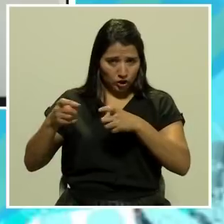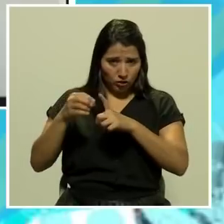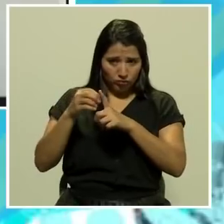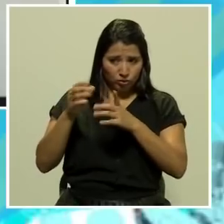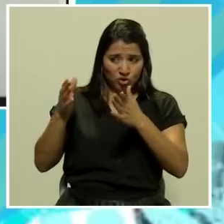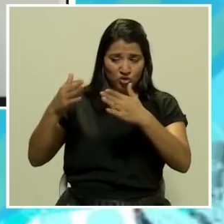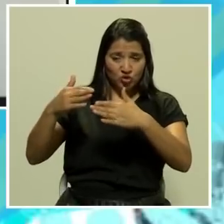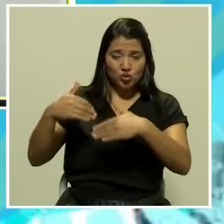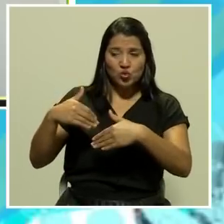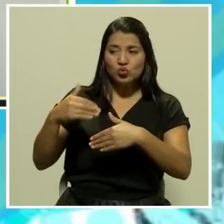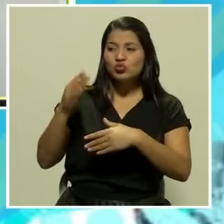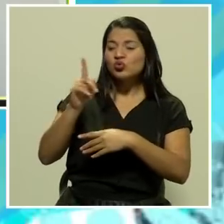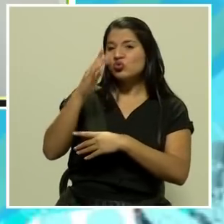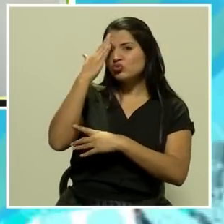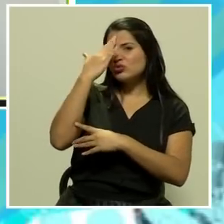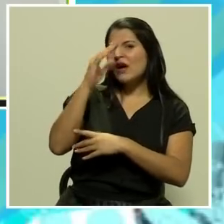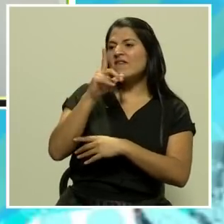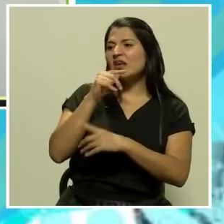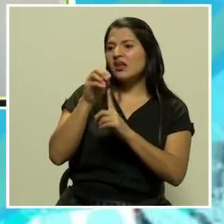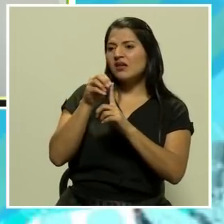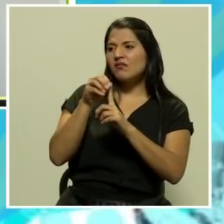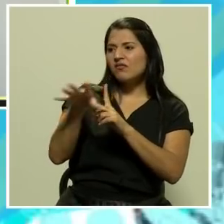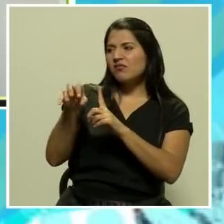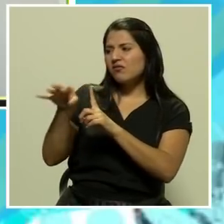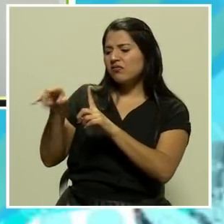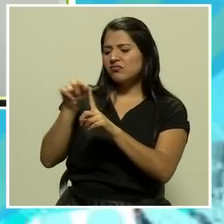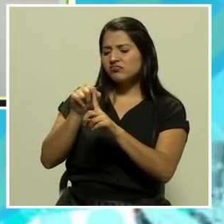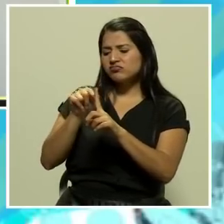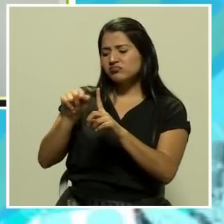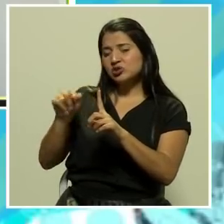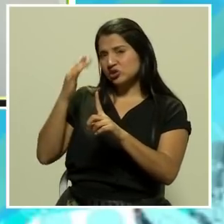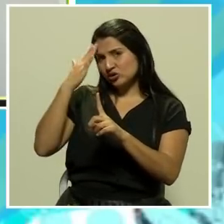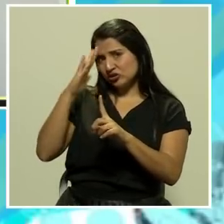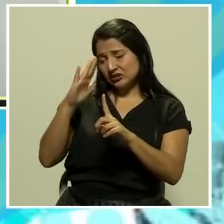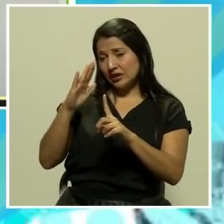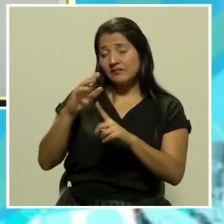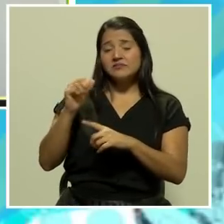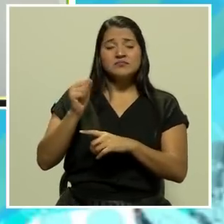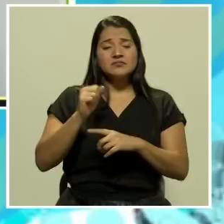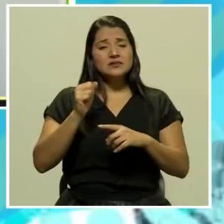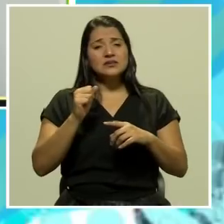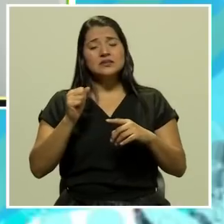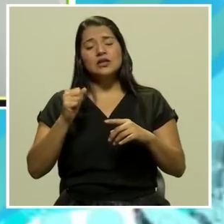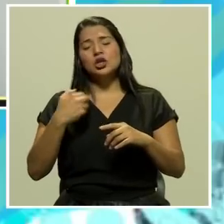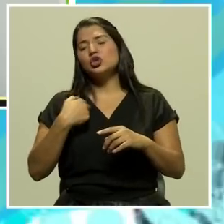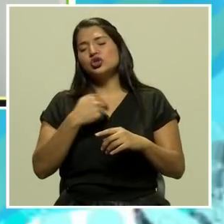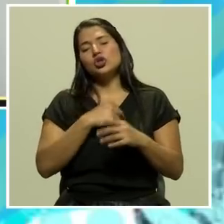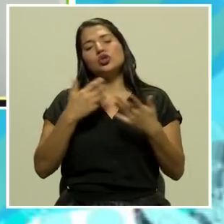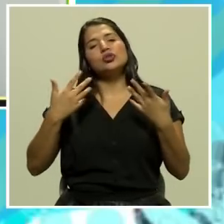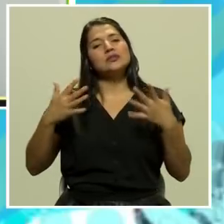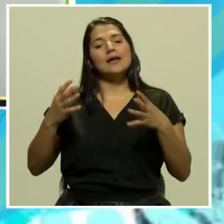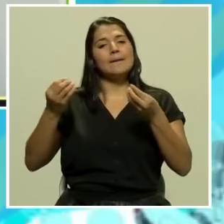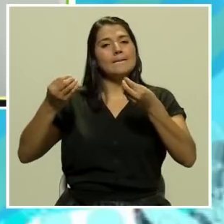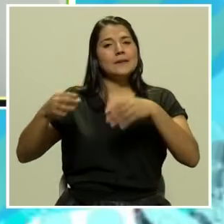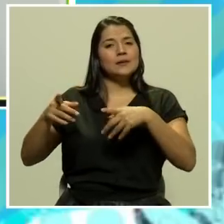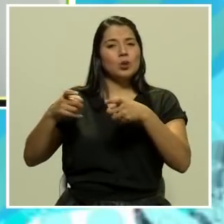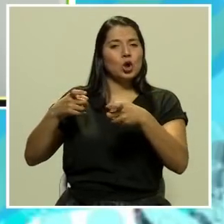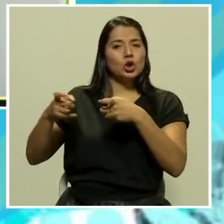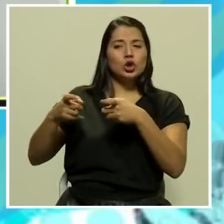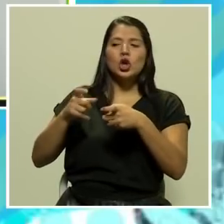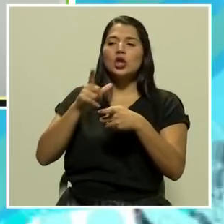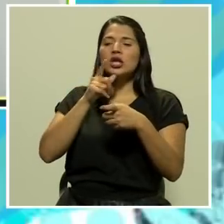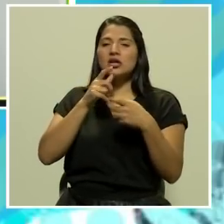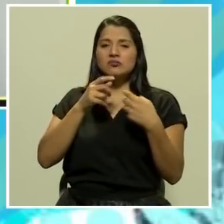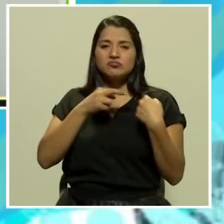Don Ernesto, es evidente que tenemos prácticamente la enfermedad a nivel comunitario. Eso